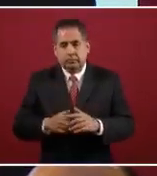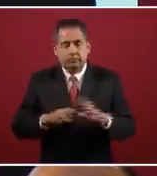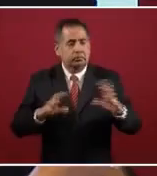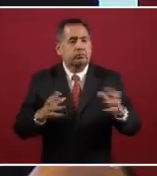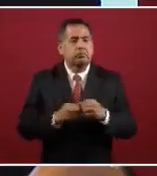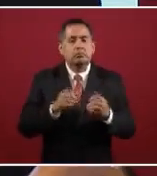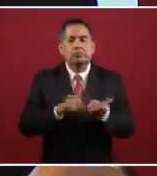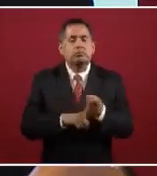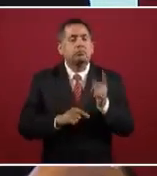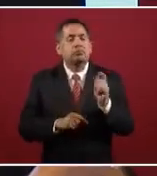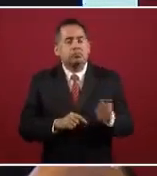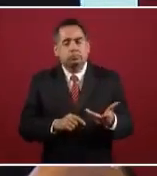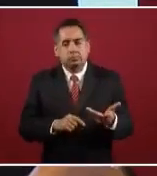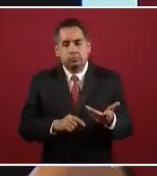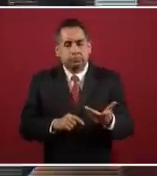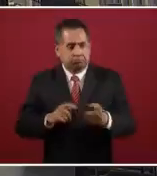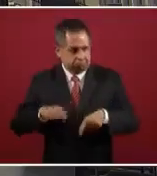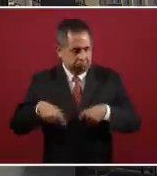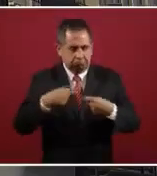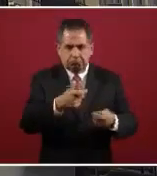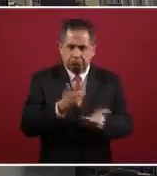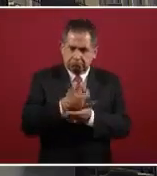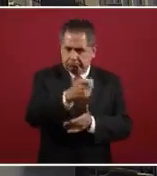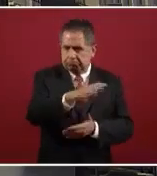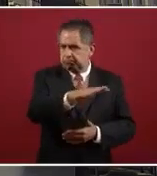precio de garantía.